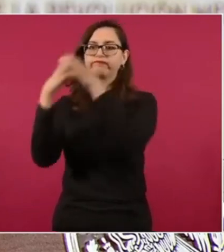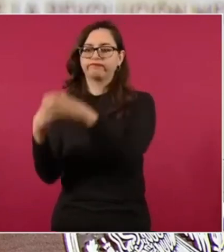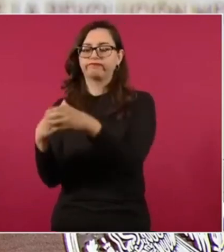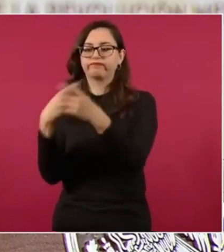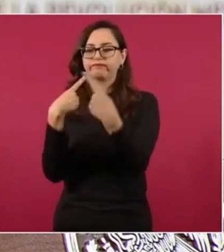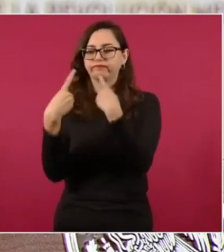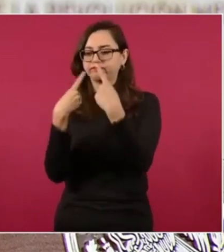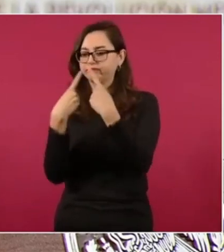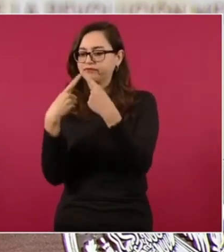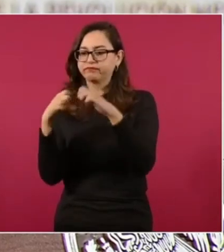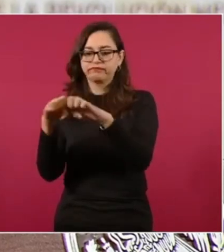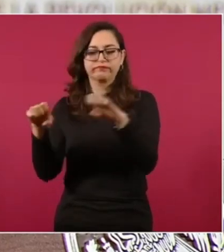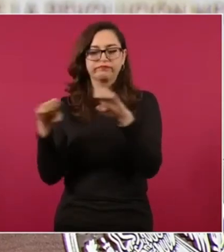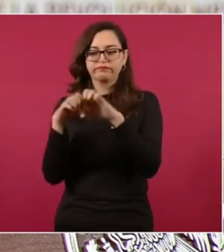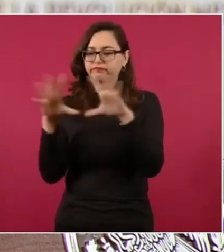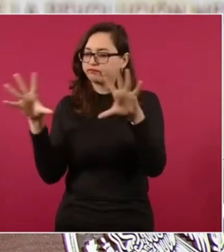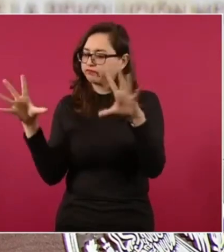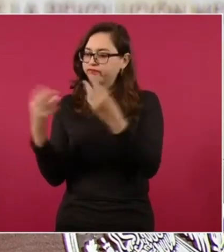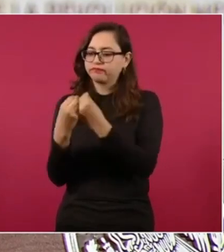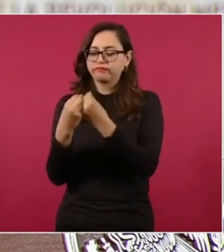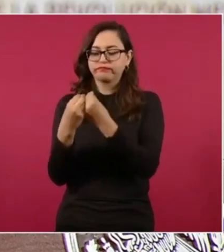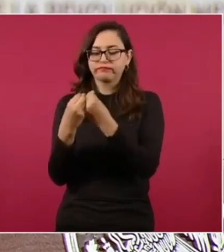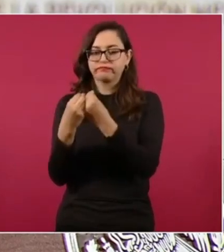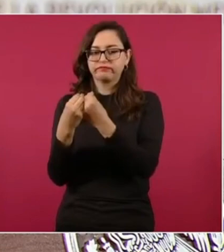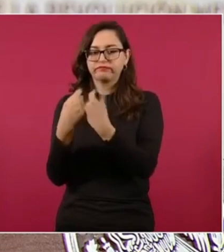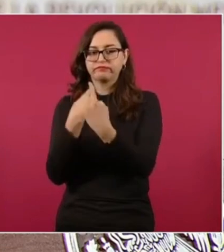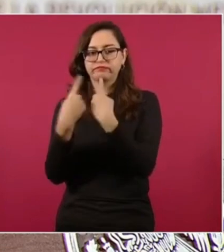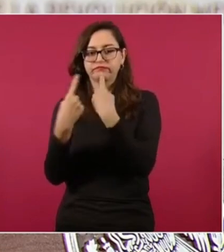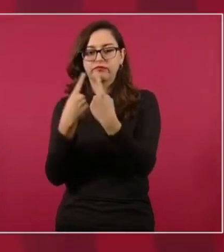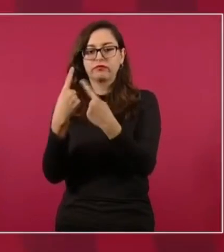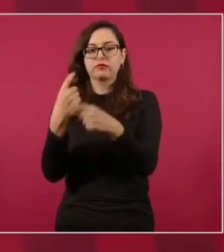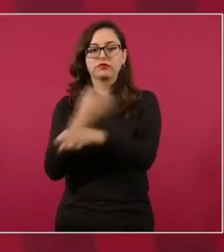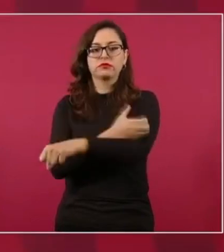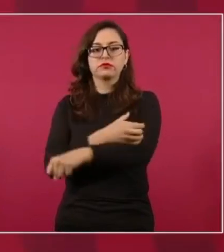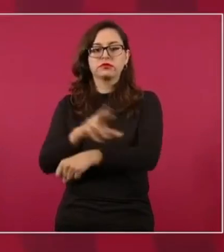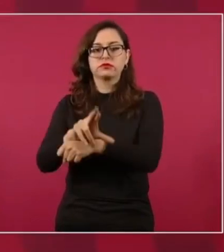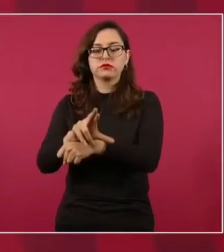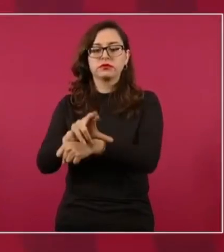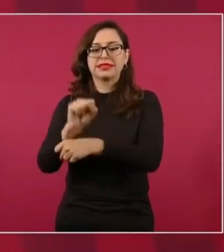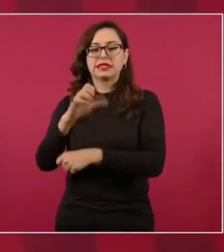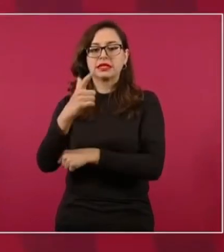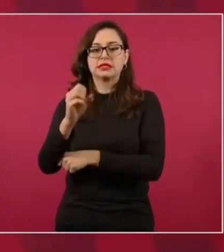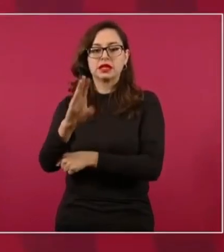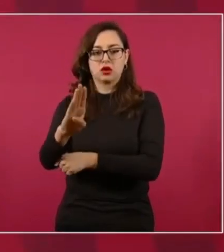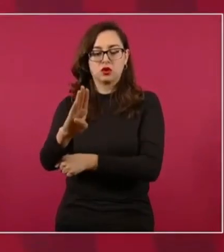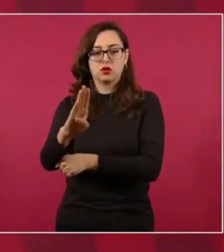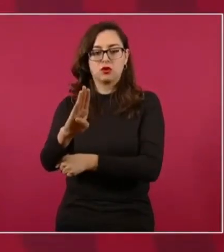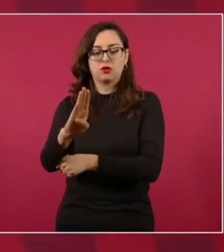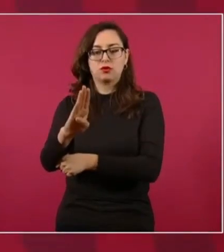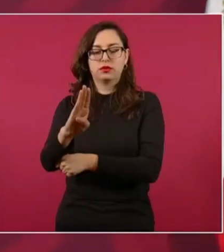de todo el gabinete del gobierno, coordina el secretario de Gobernación